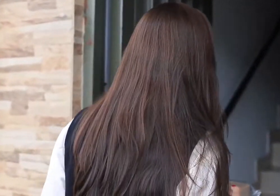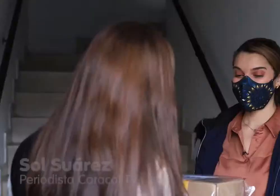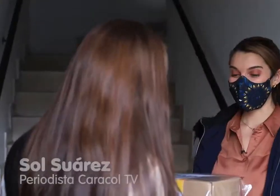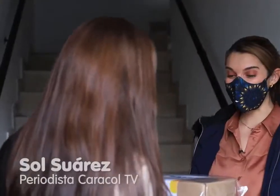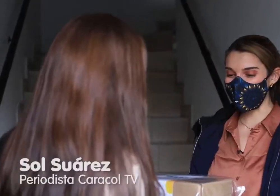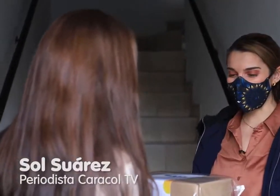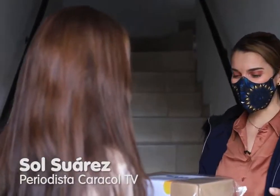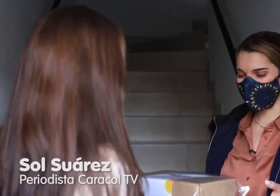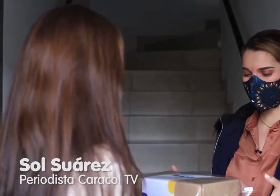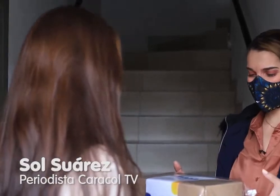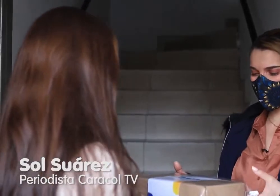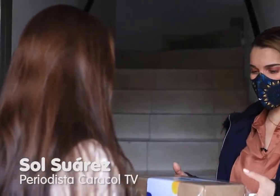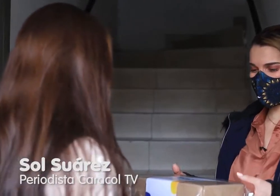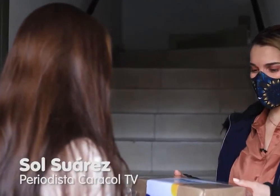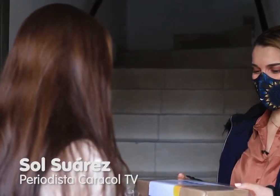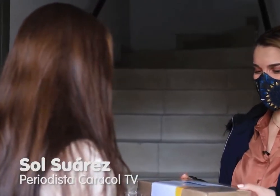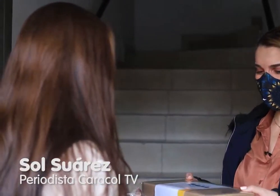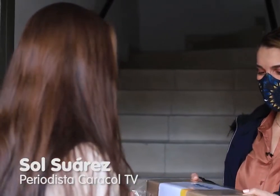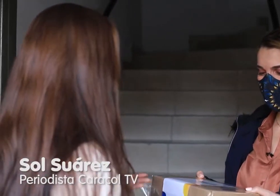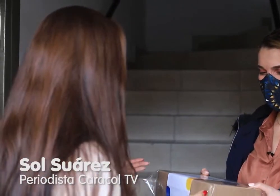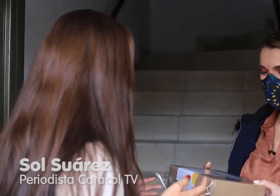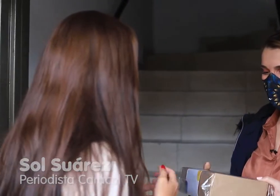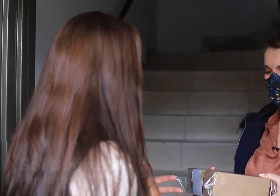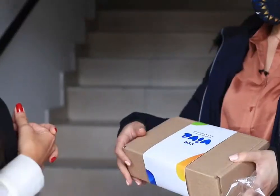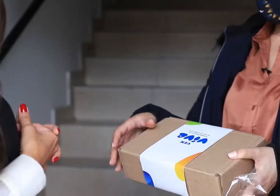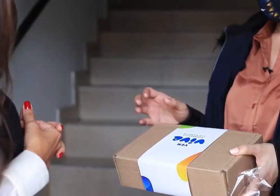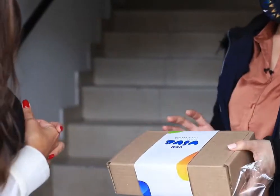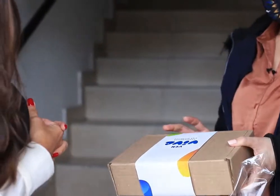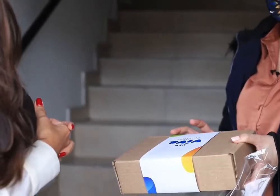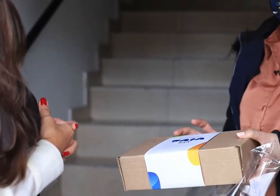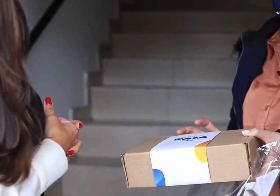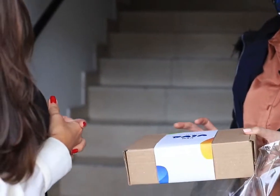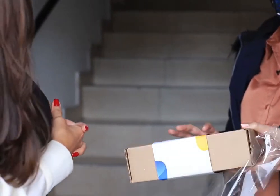¡Hola! ¡Qué bonito! ¡Muchas gracias!